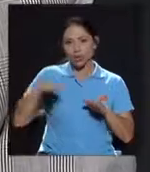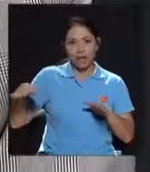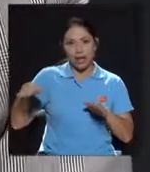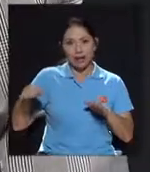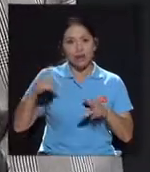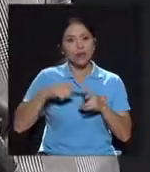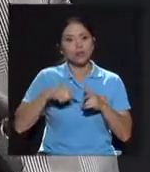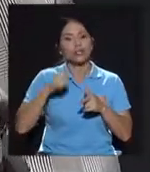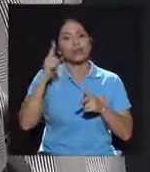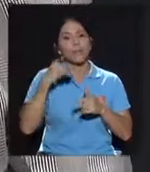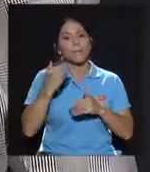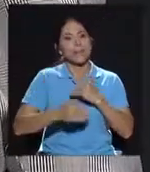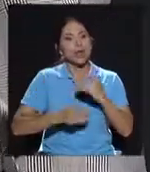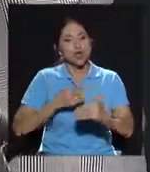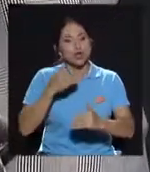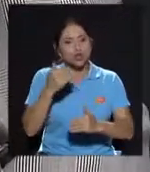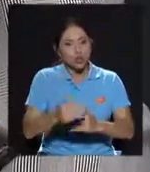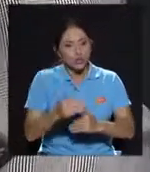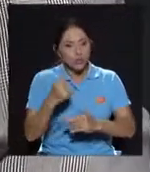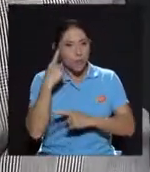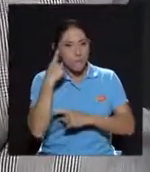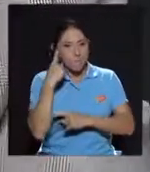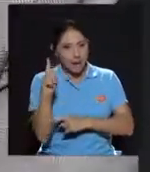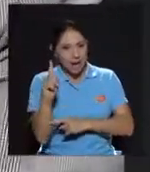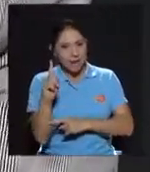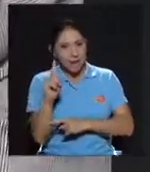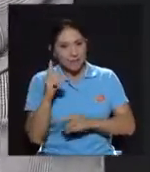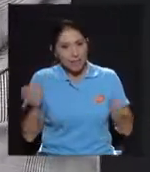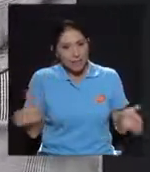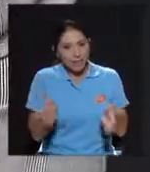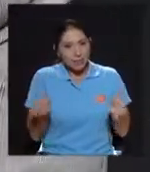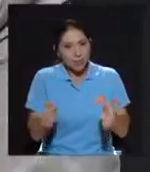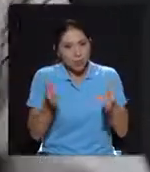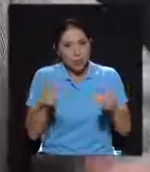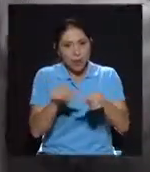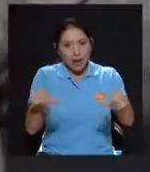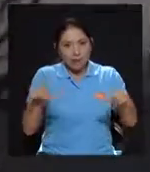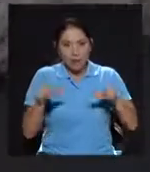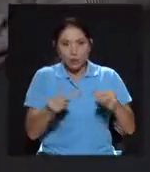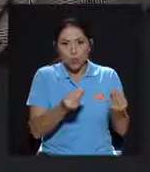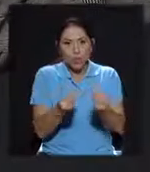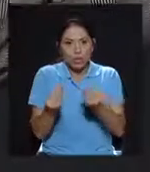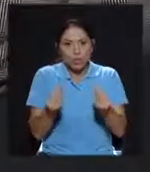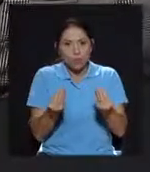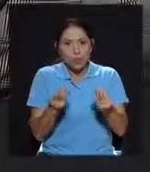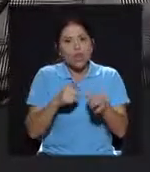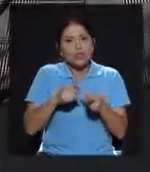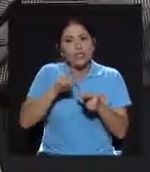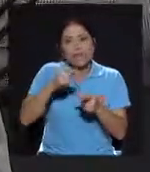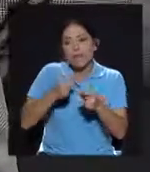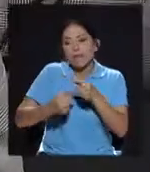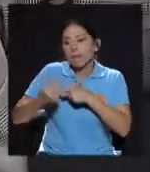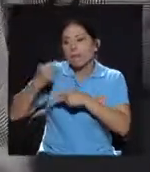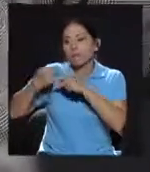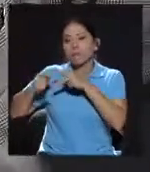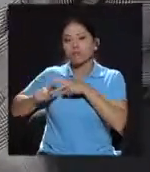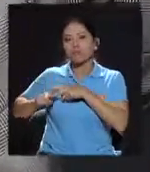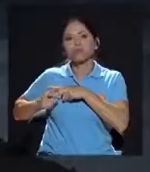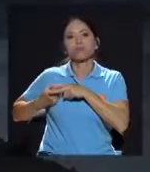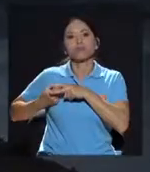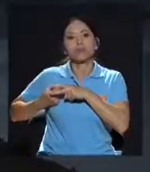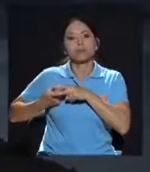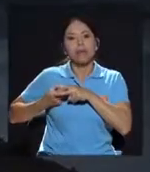proceso para estimular un sector productivo bueno tenemos que irnos desde el principio pero desde la